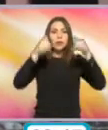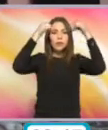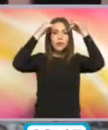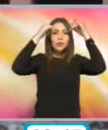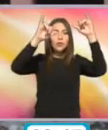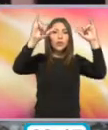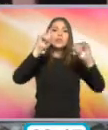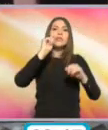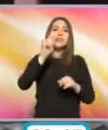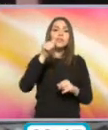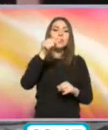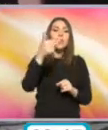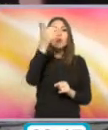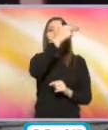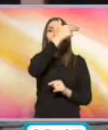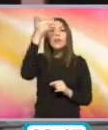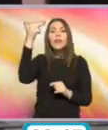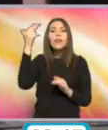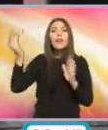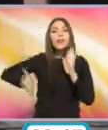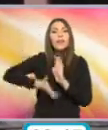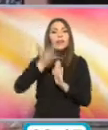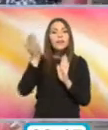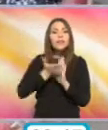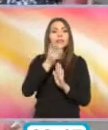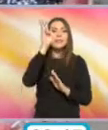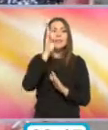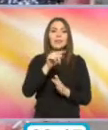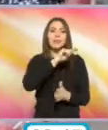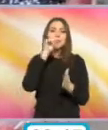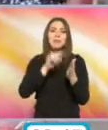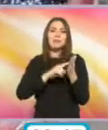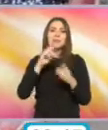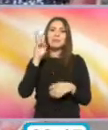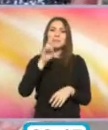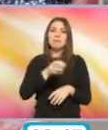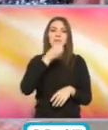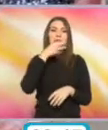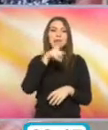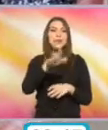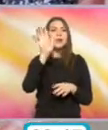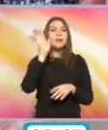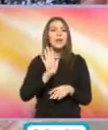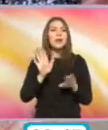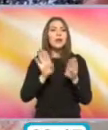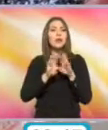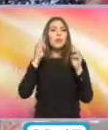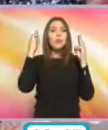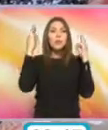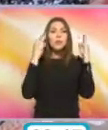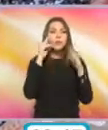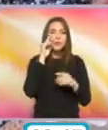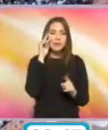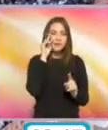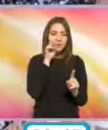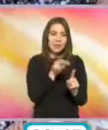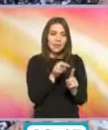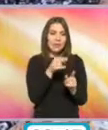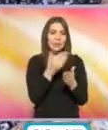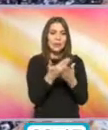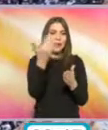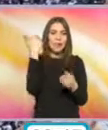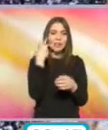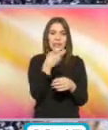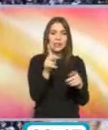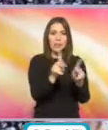esta plaza de un veras, hotel, es un hotel, sí, es claro. un lugar increíble, casi que es un museo, la verdad. Sí, sí. Vale, miren nada más, lo teníamos, yo creo que esta es la